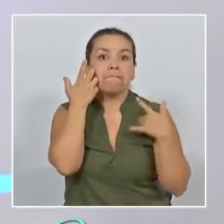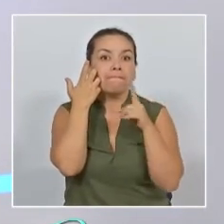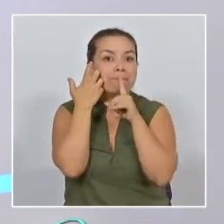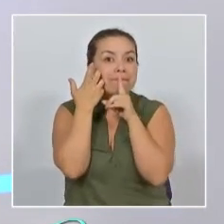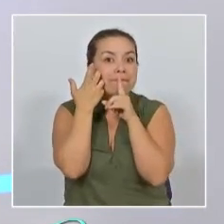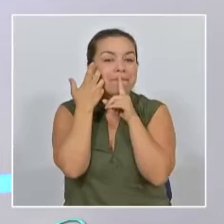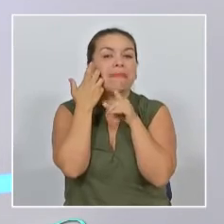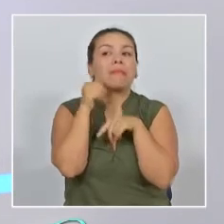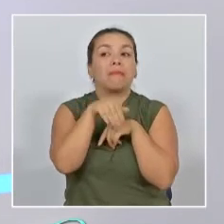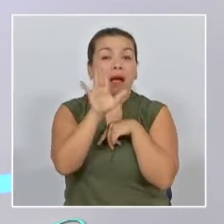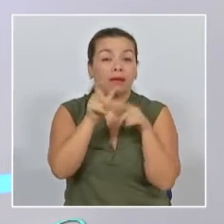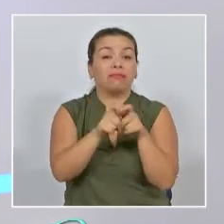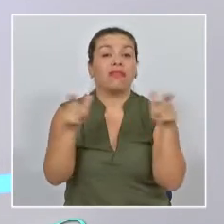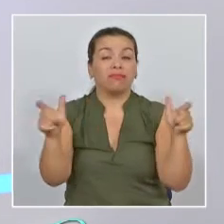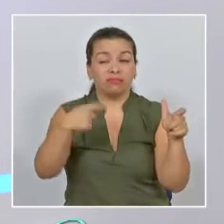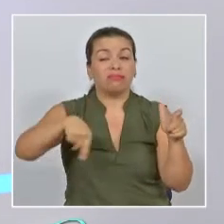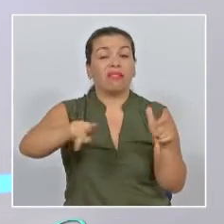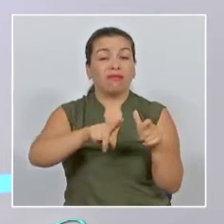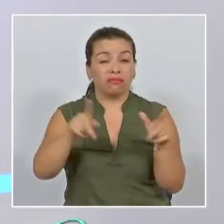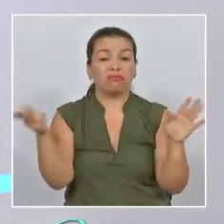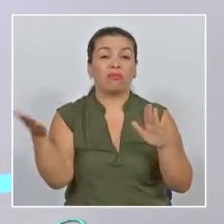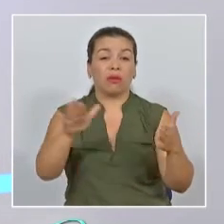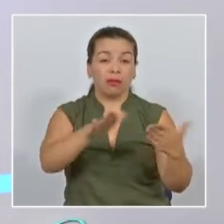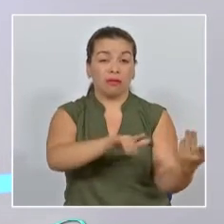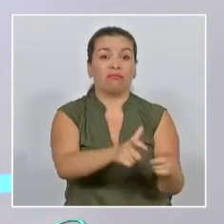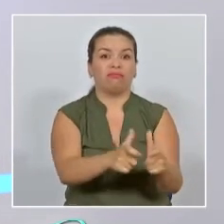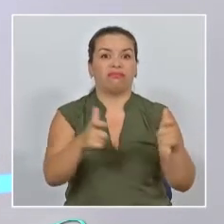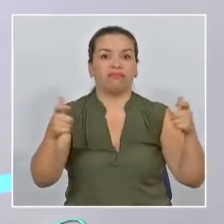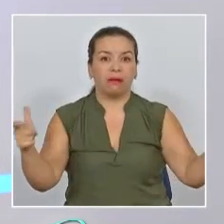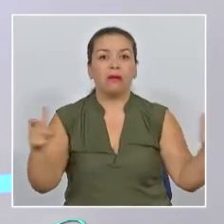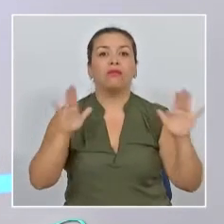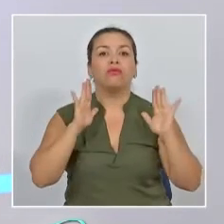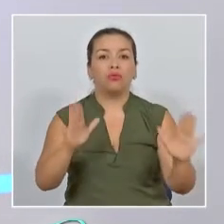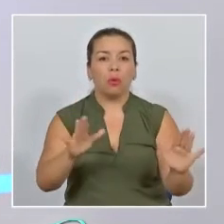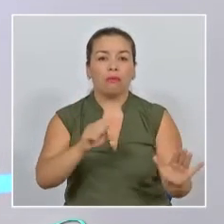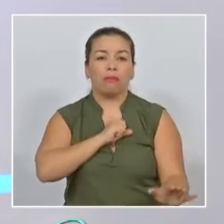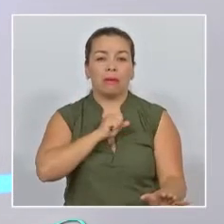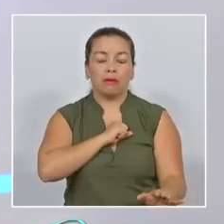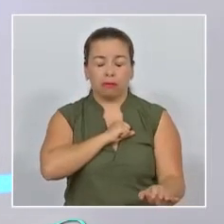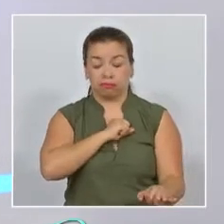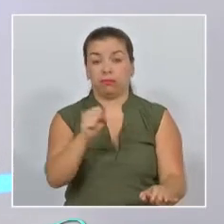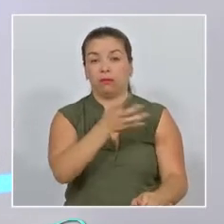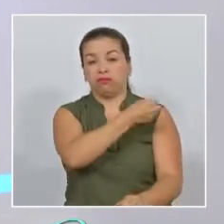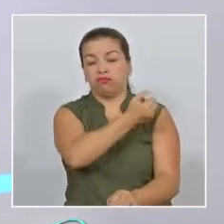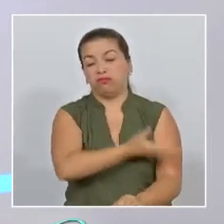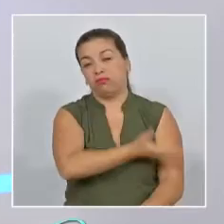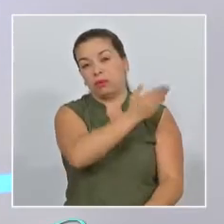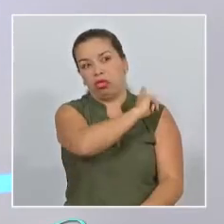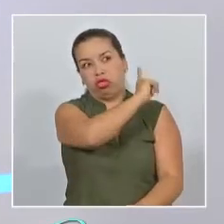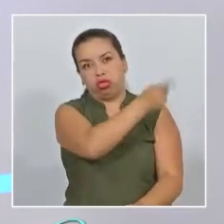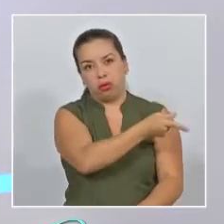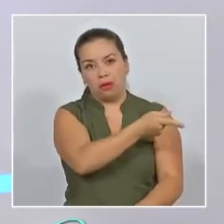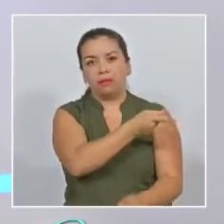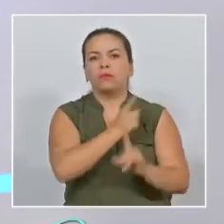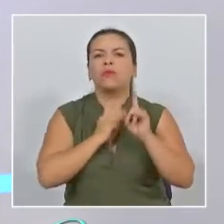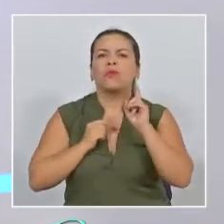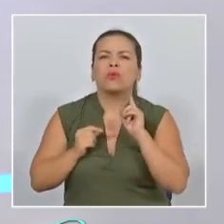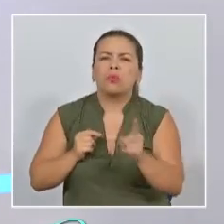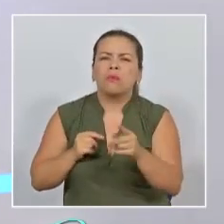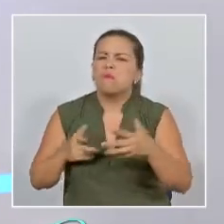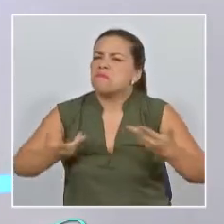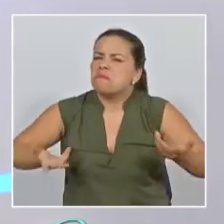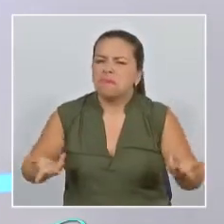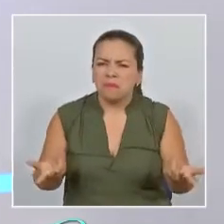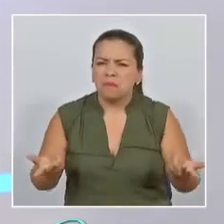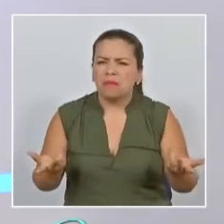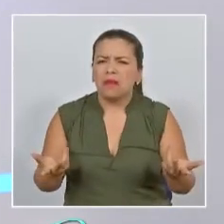que más gente está matando en el universo, la enfermedad cardiovascular, porque ella empieza